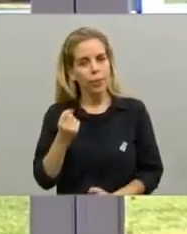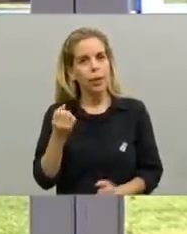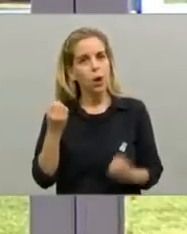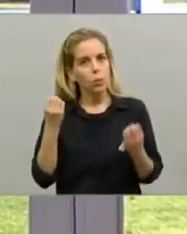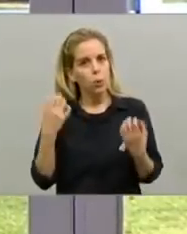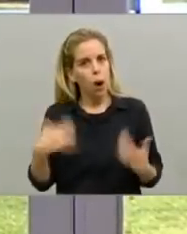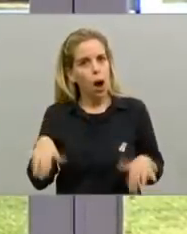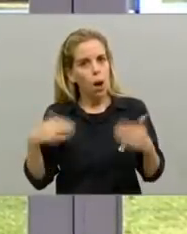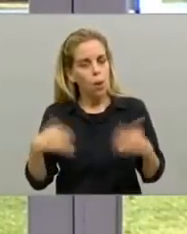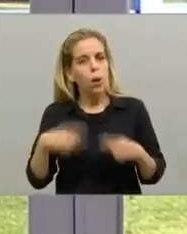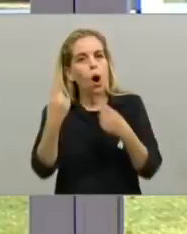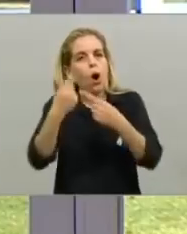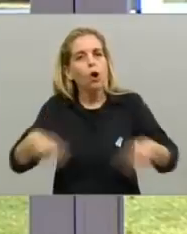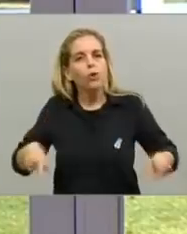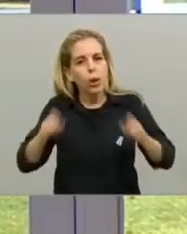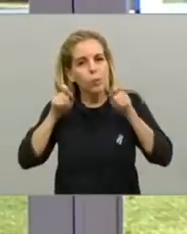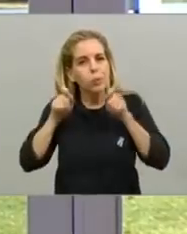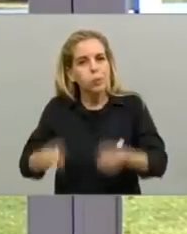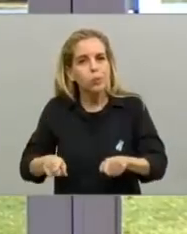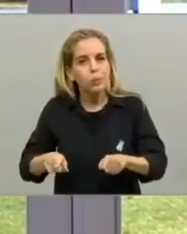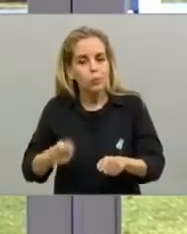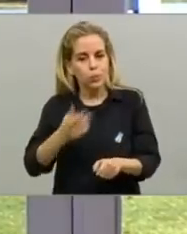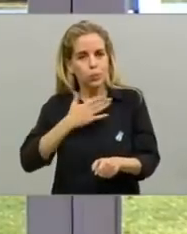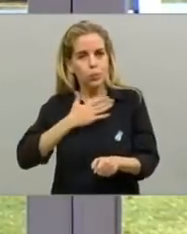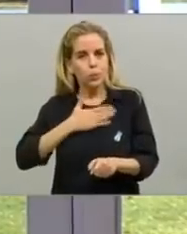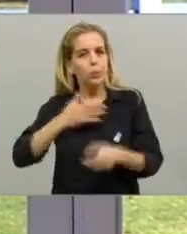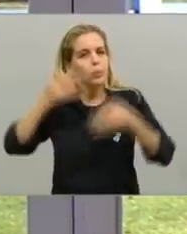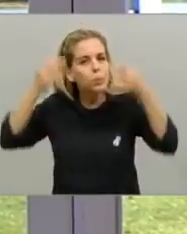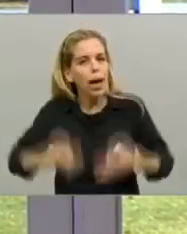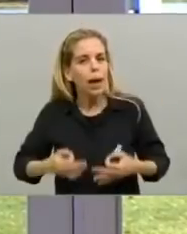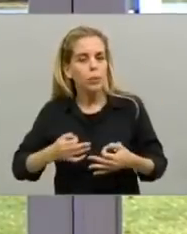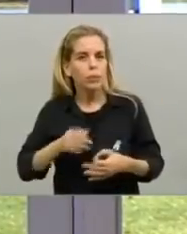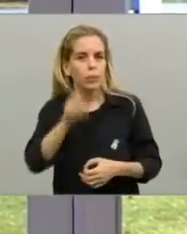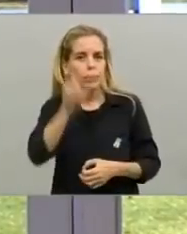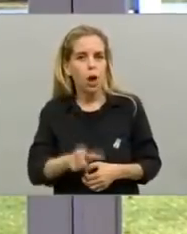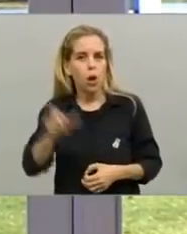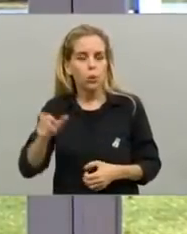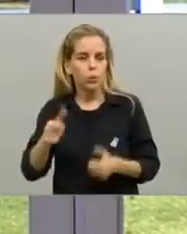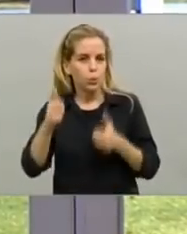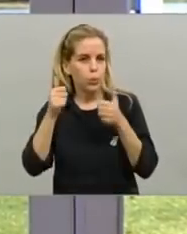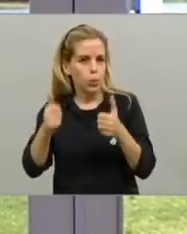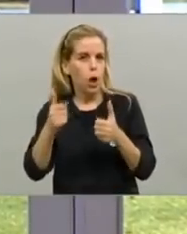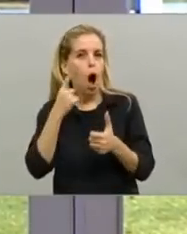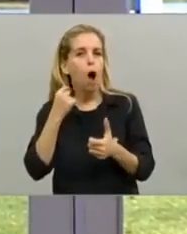tuvo virtudes únicas, propias de los grandes hombres.